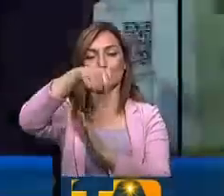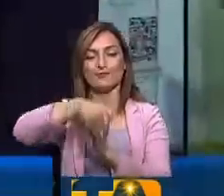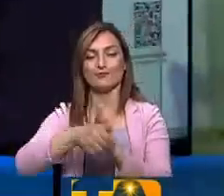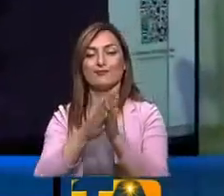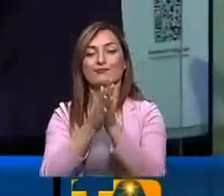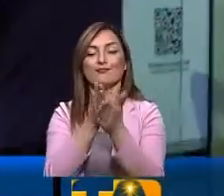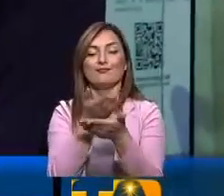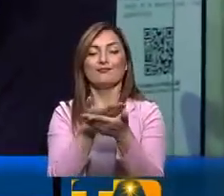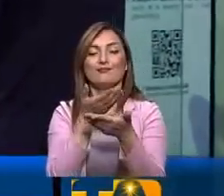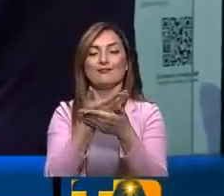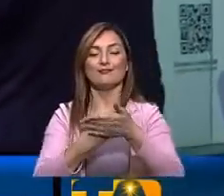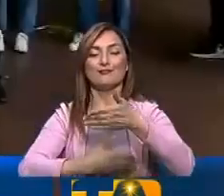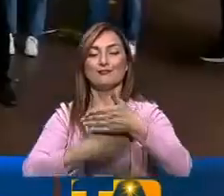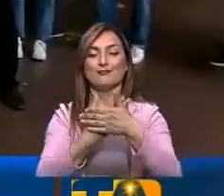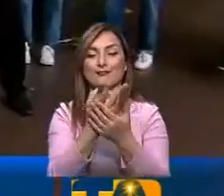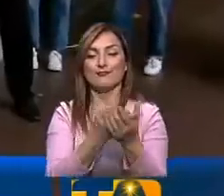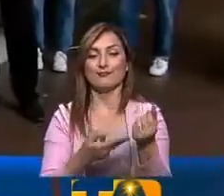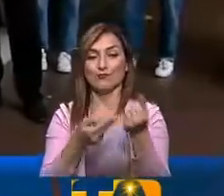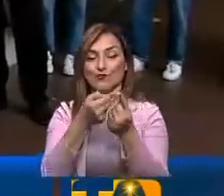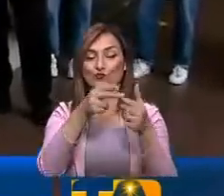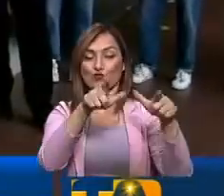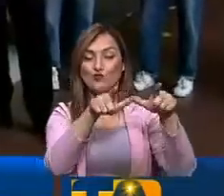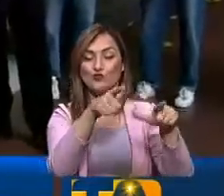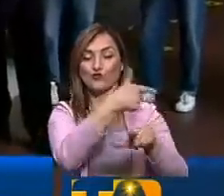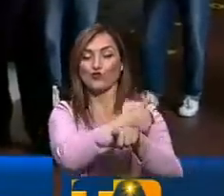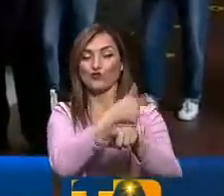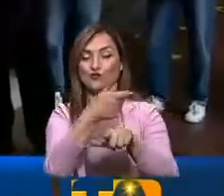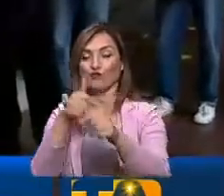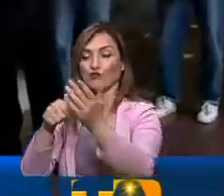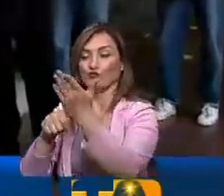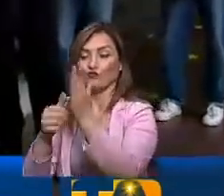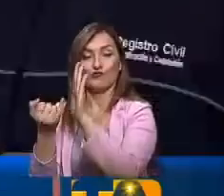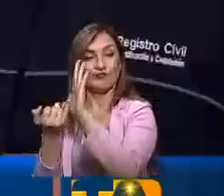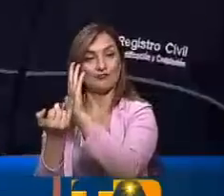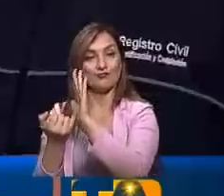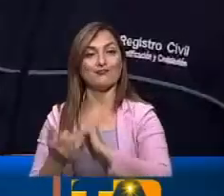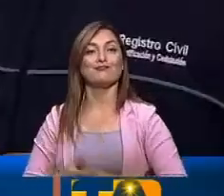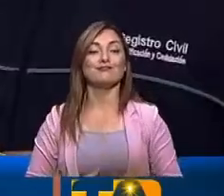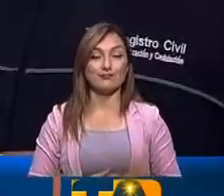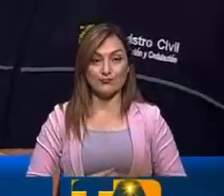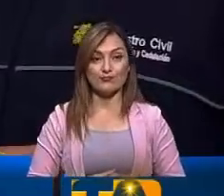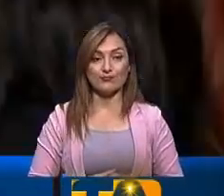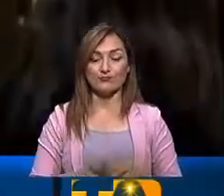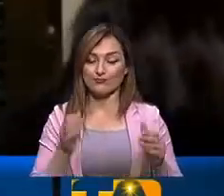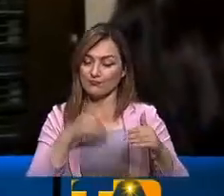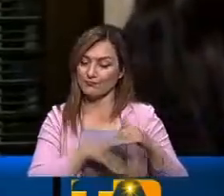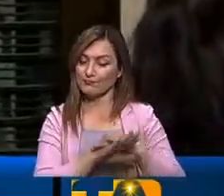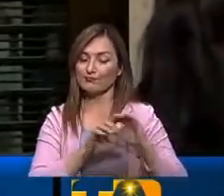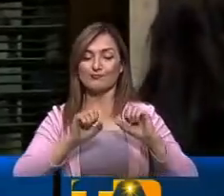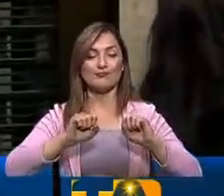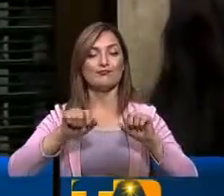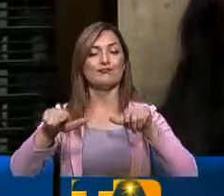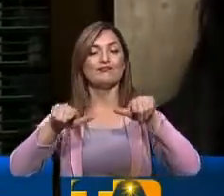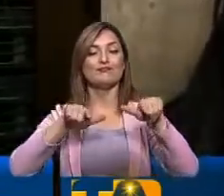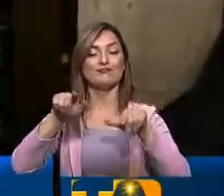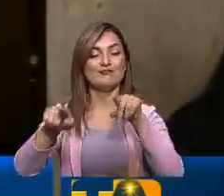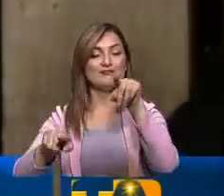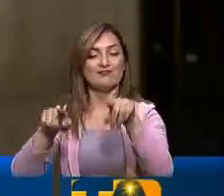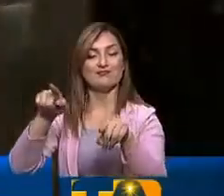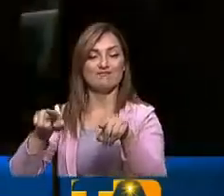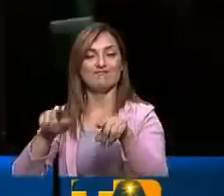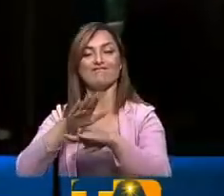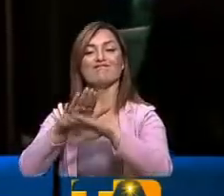comenzaron a exigir ambos documentos certificado de vacunación y cédula de identidad para permitir el ingreso y en varios espacios se